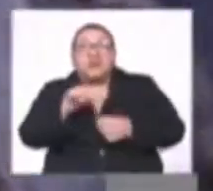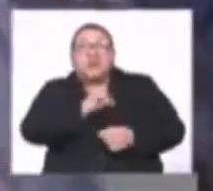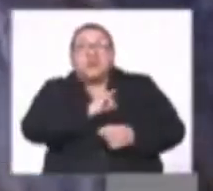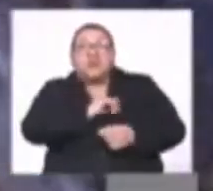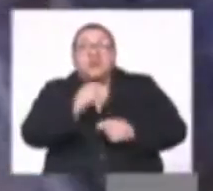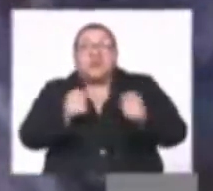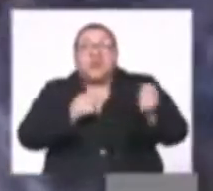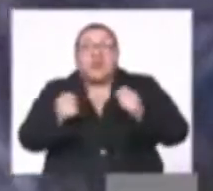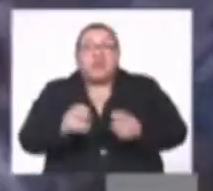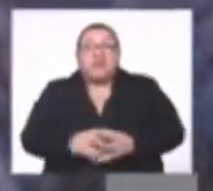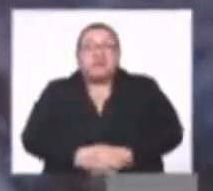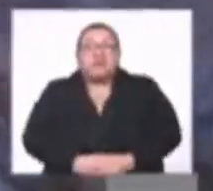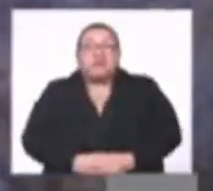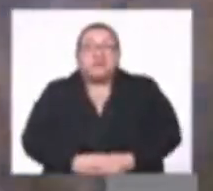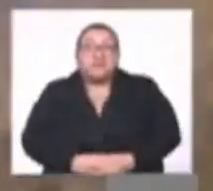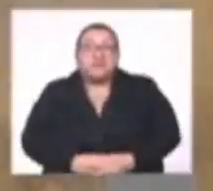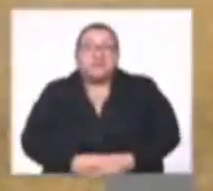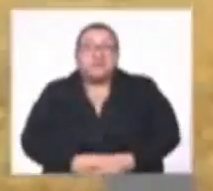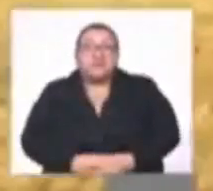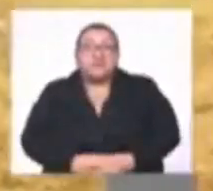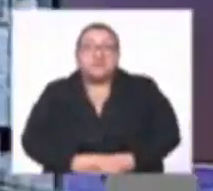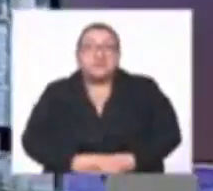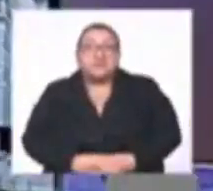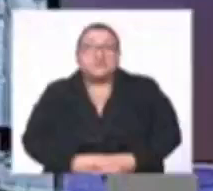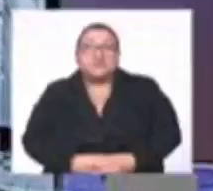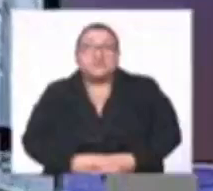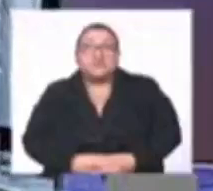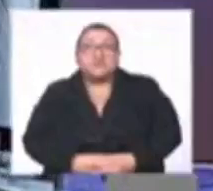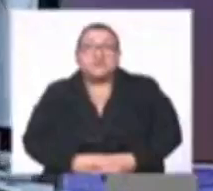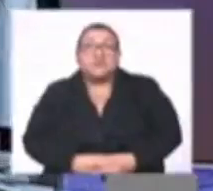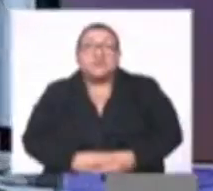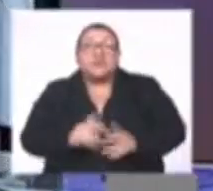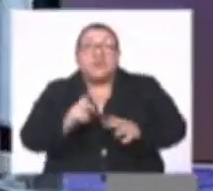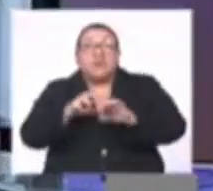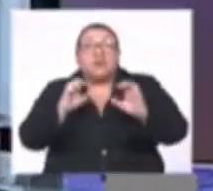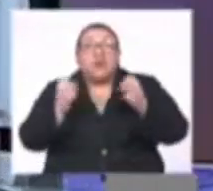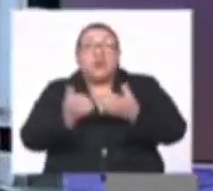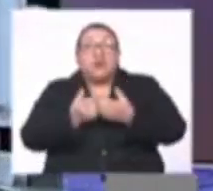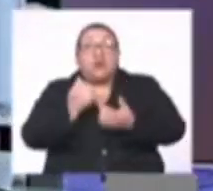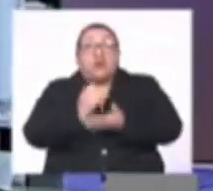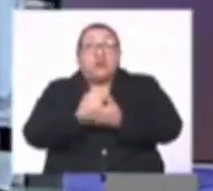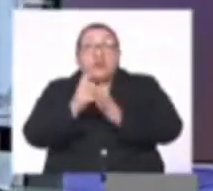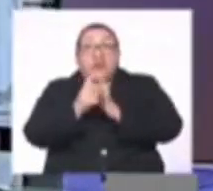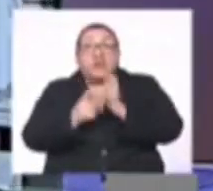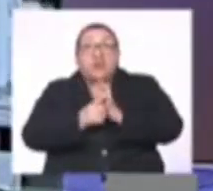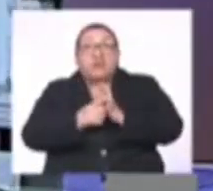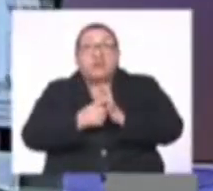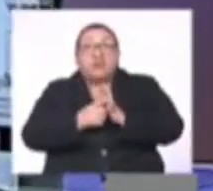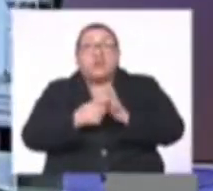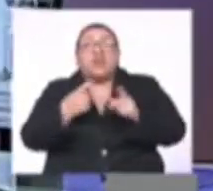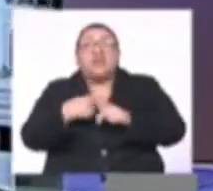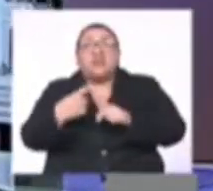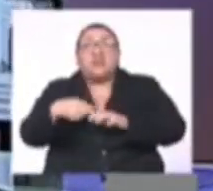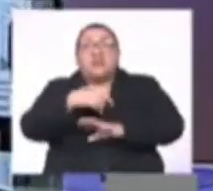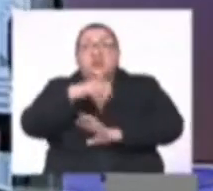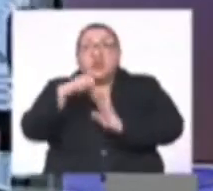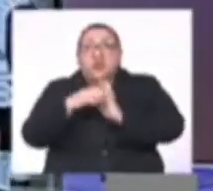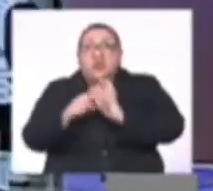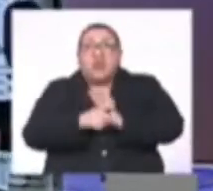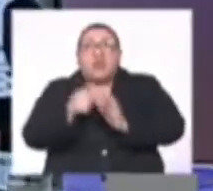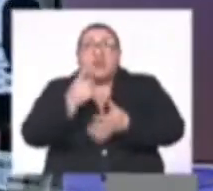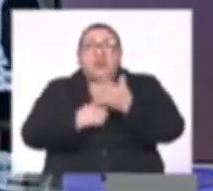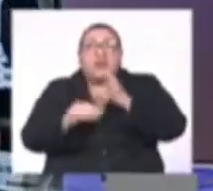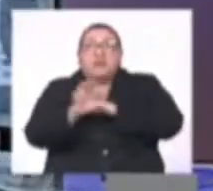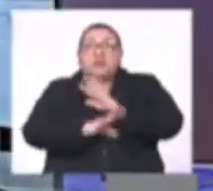del manejo sostenible del agua. Y el Pleno del Congreso aprobó el dictamen de diversos proyectos de ley para